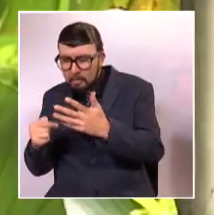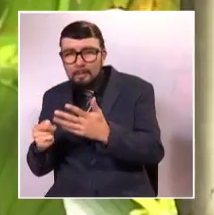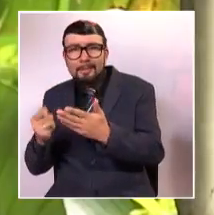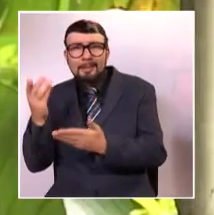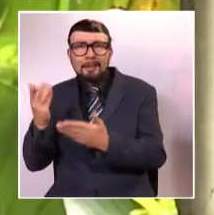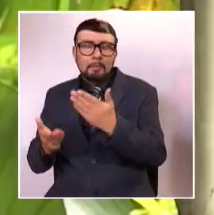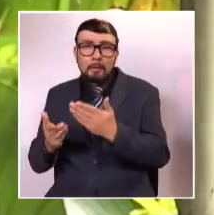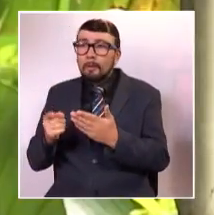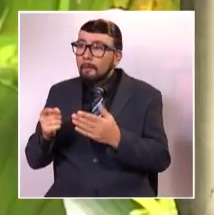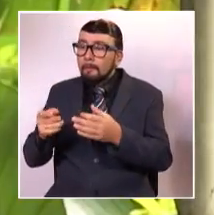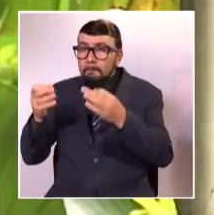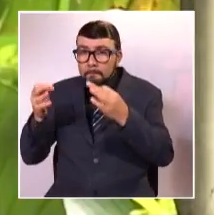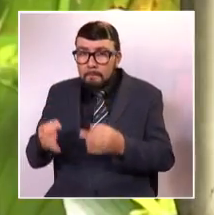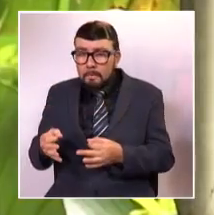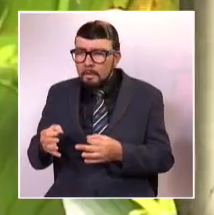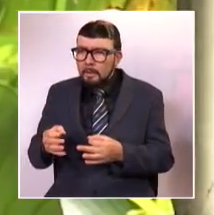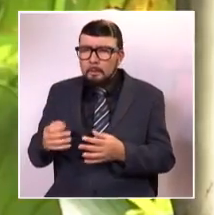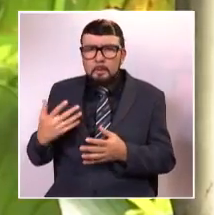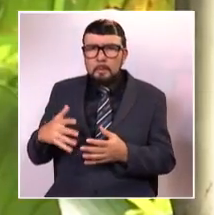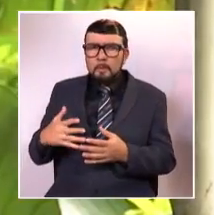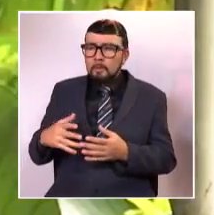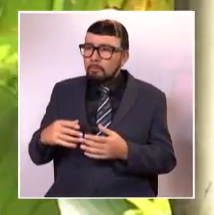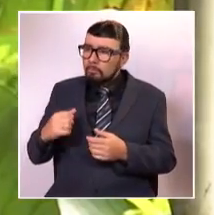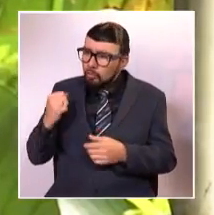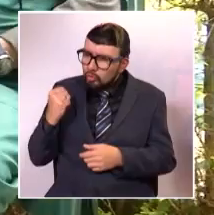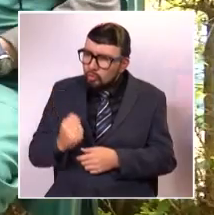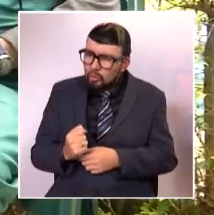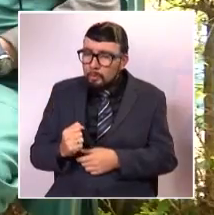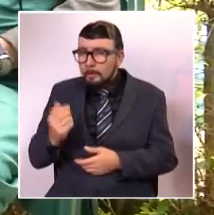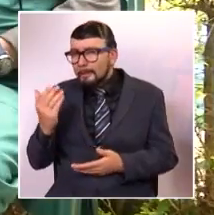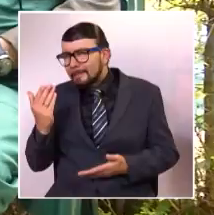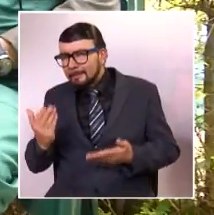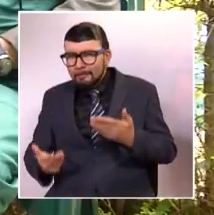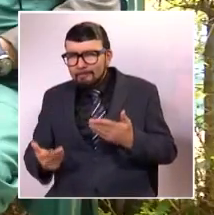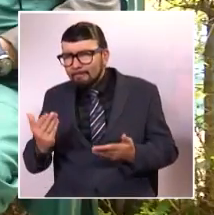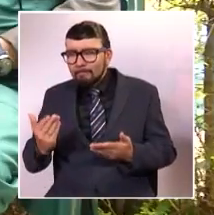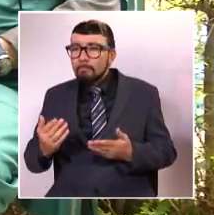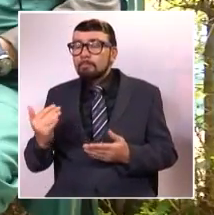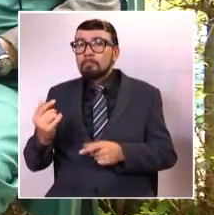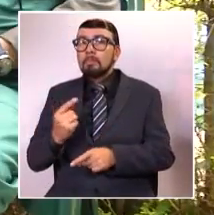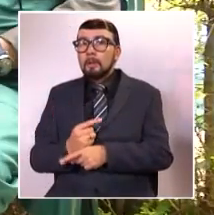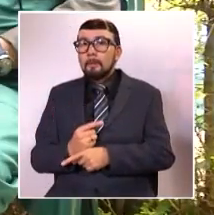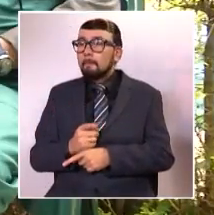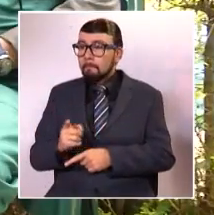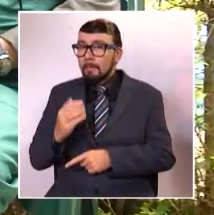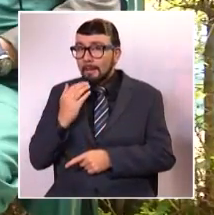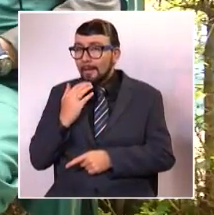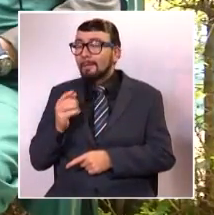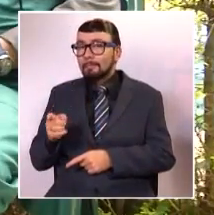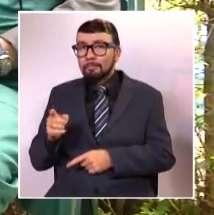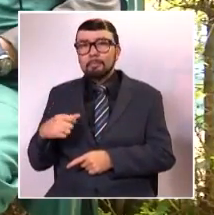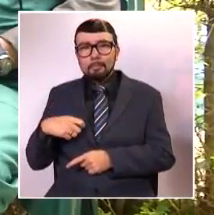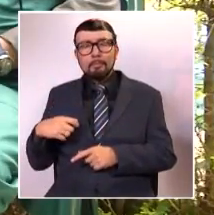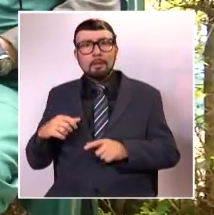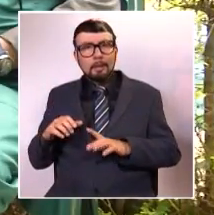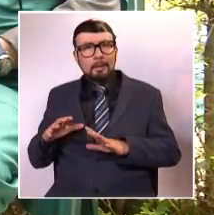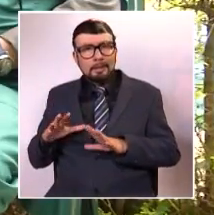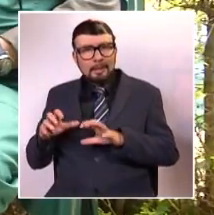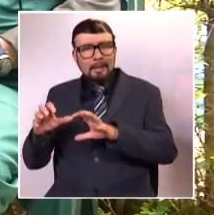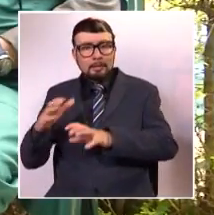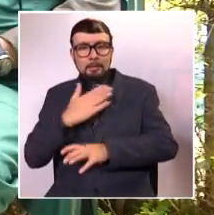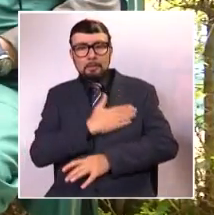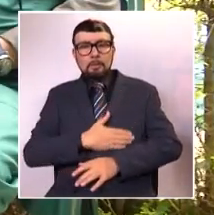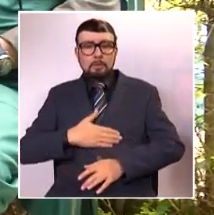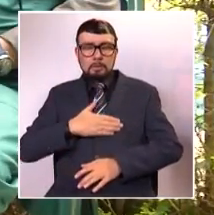y clasifica la severidad o malignidad del tumor. Ese es un ejemplo de cáncer de mama, pero es válido para casi todos los